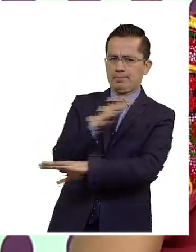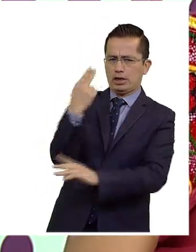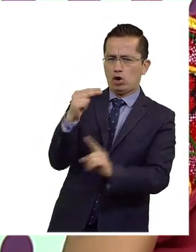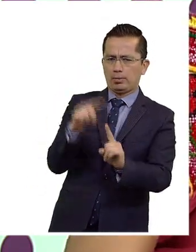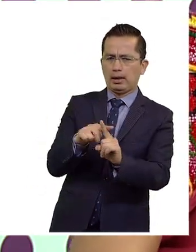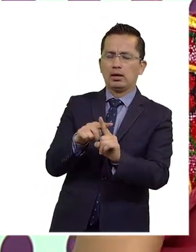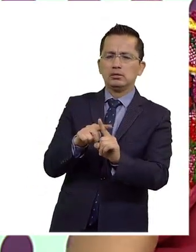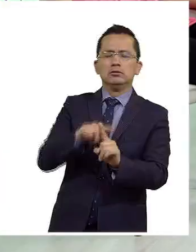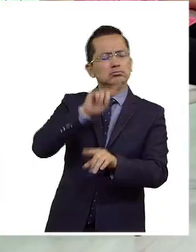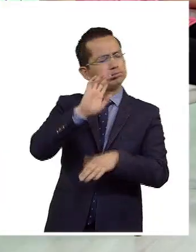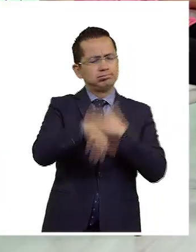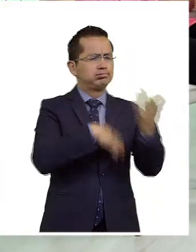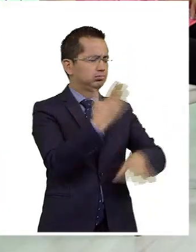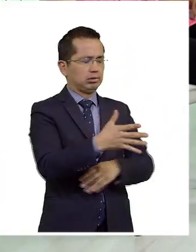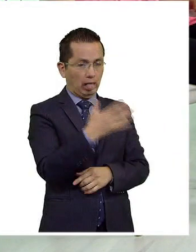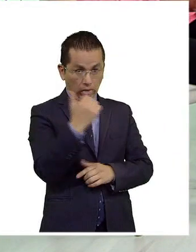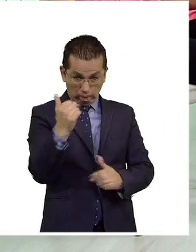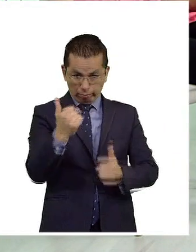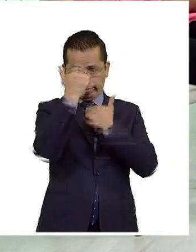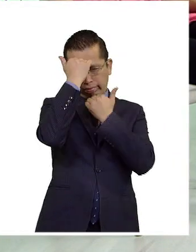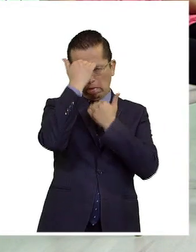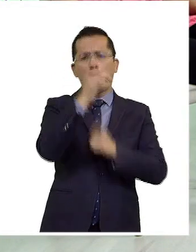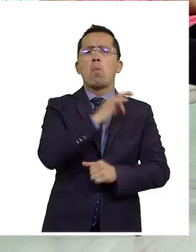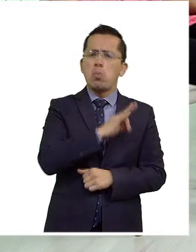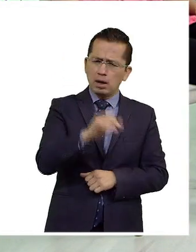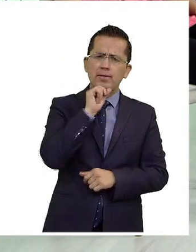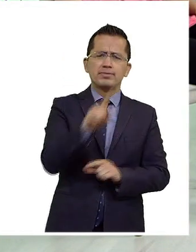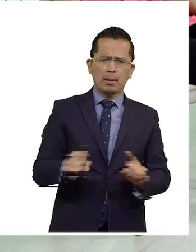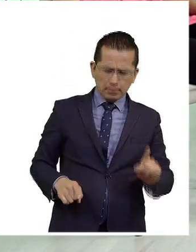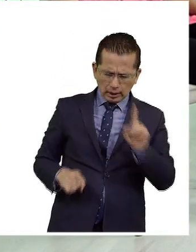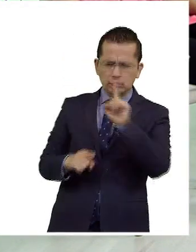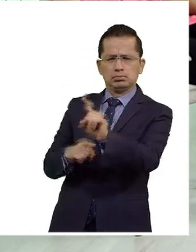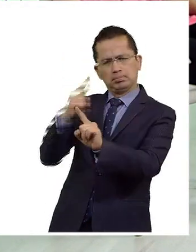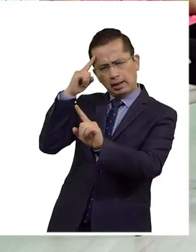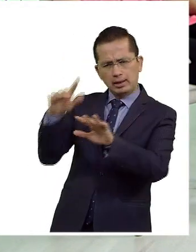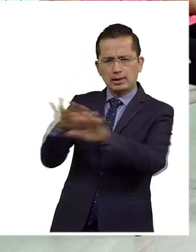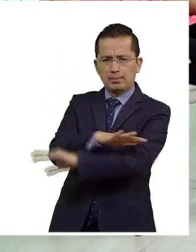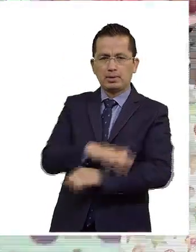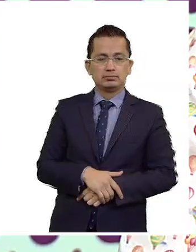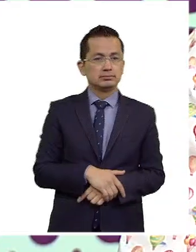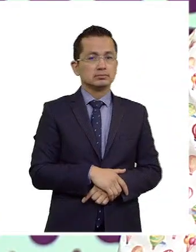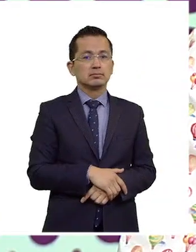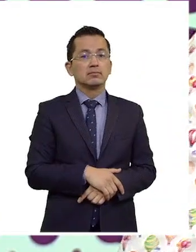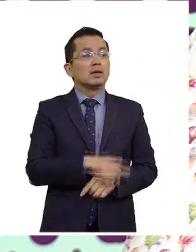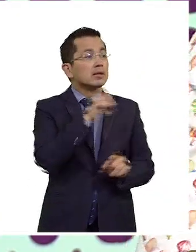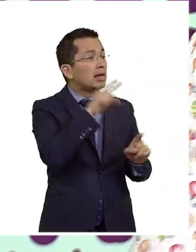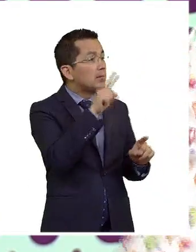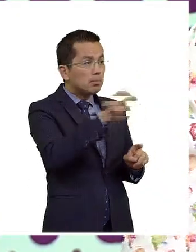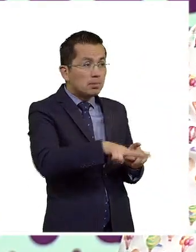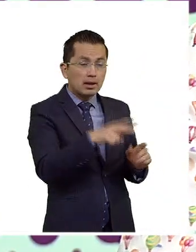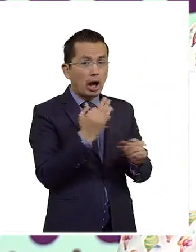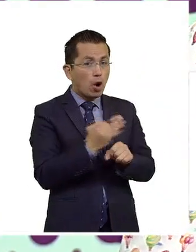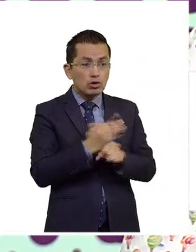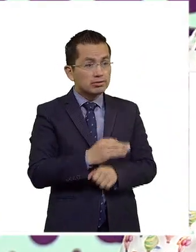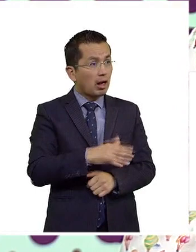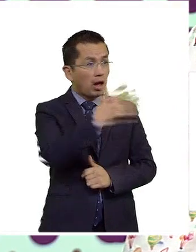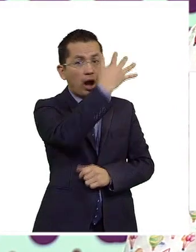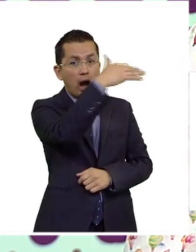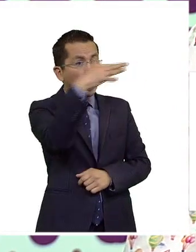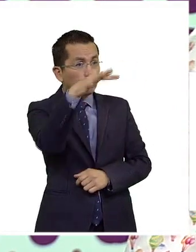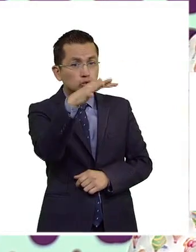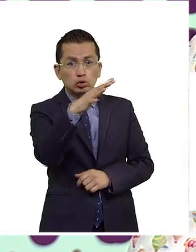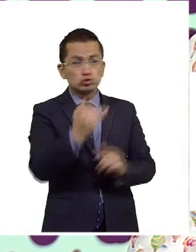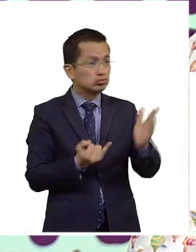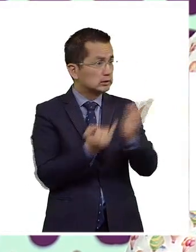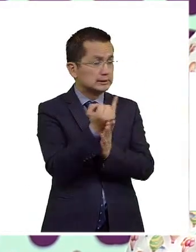que es justamente Sin la ningún libertad de la problema. persona, ¿no? Como actualmente ocurre con los adultos que deciden cambiar su identidad de género. Y, por cierto, ya